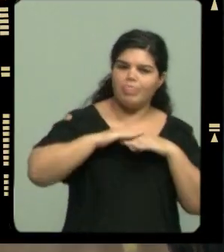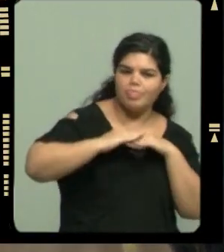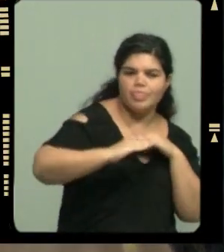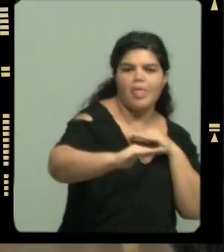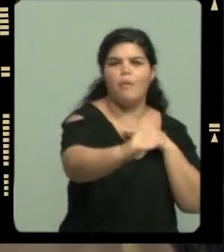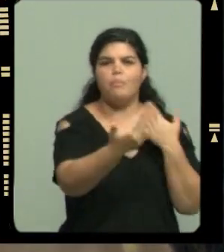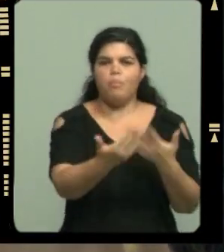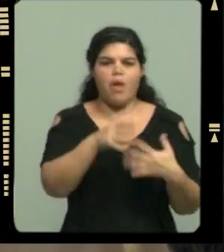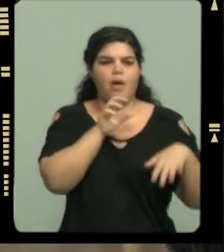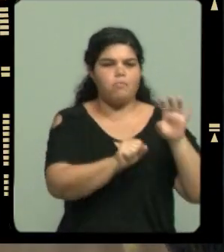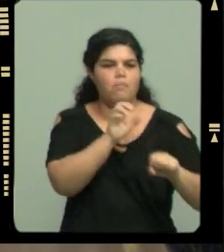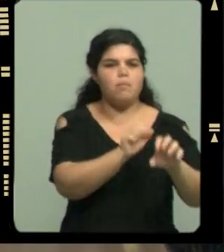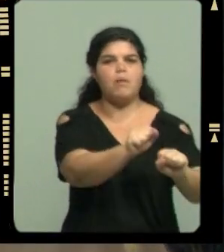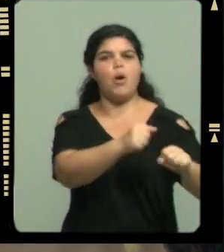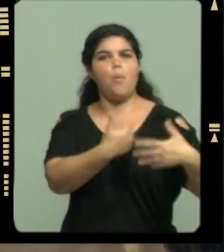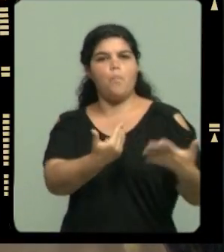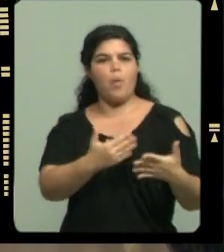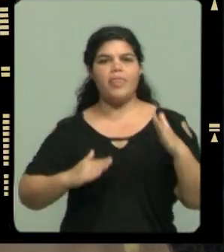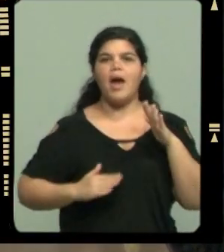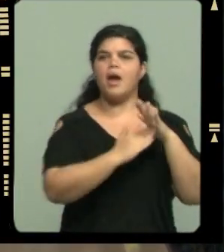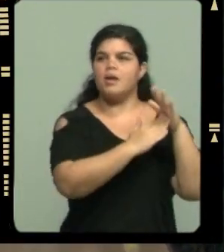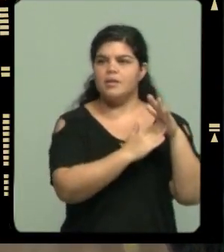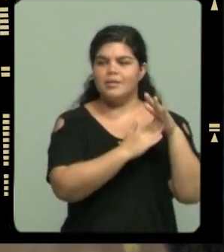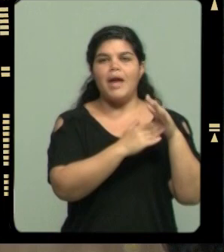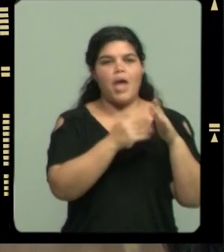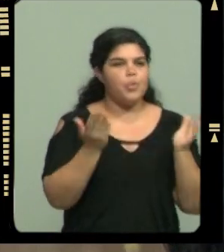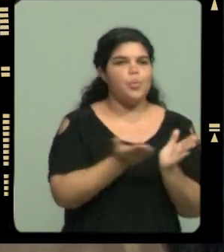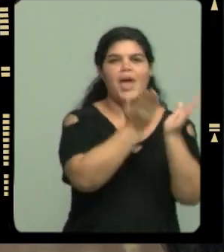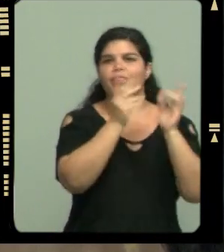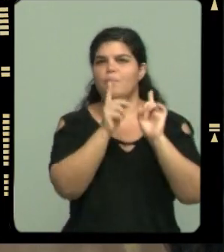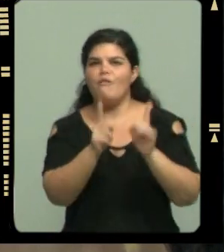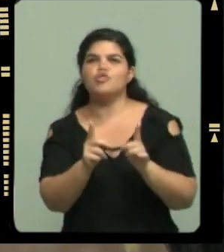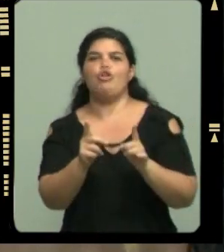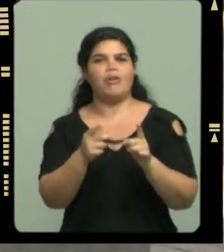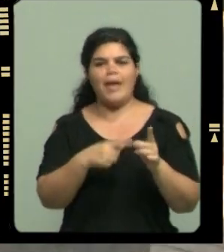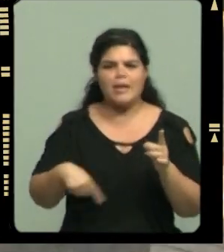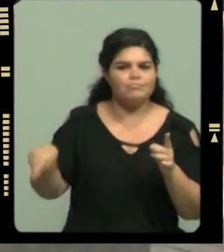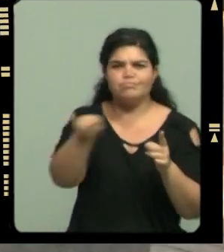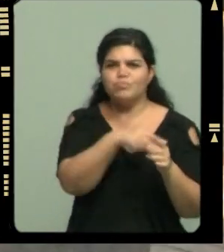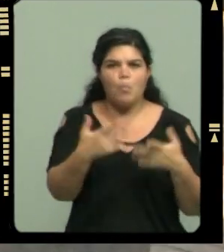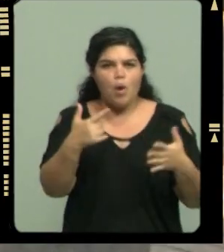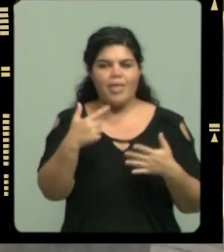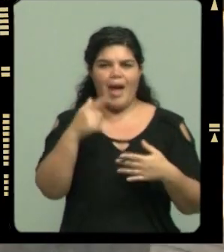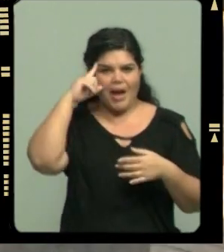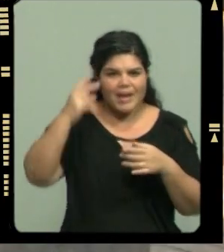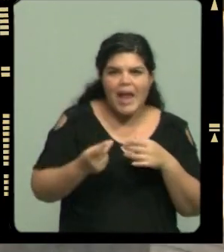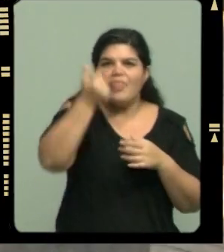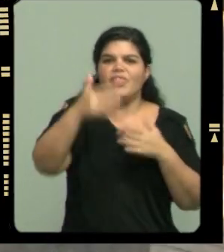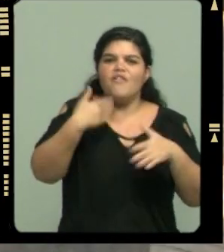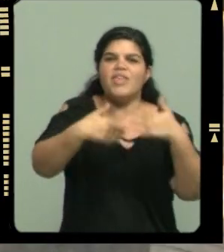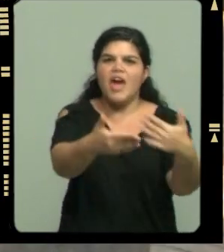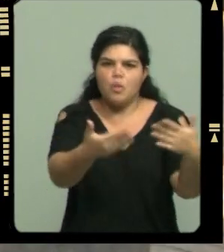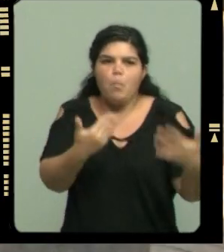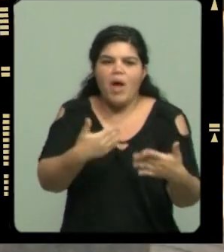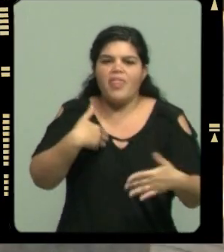la estabilidad y darle el impacto para que le dé certidumbre a profesores, cátedras y estudiantes que esta creatividad ha llegado